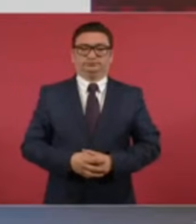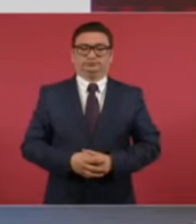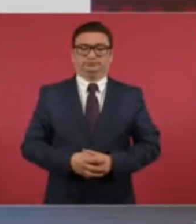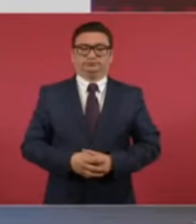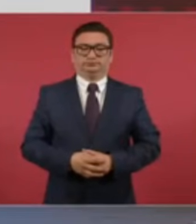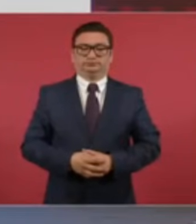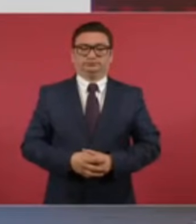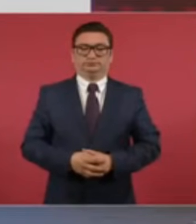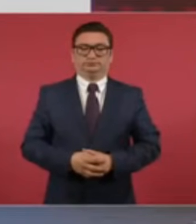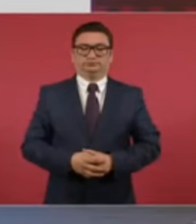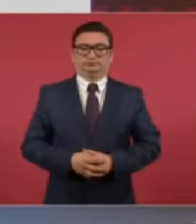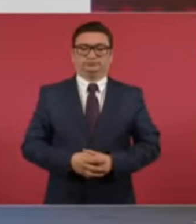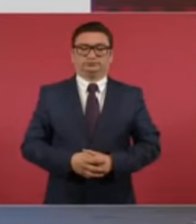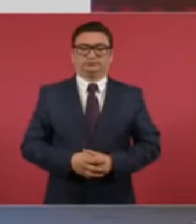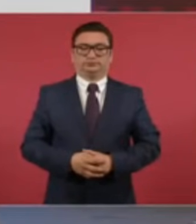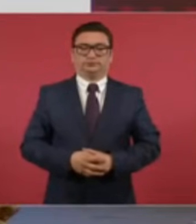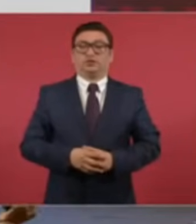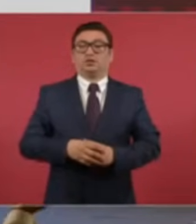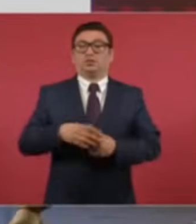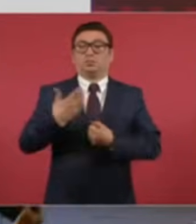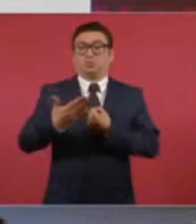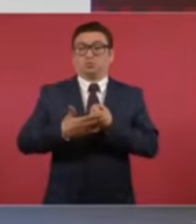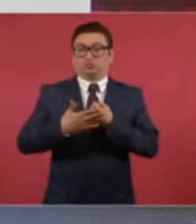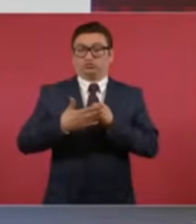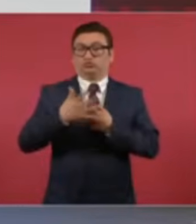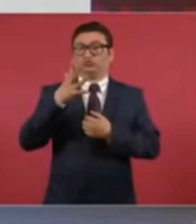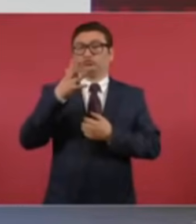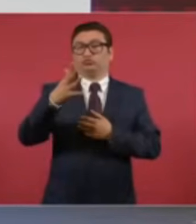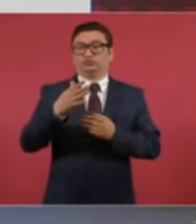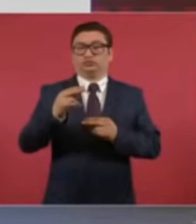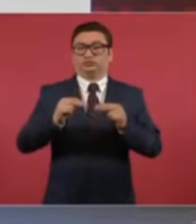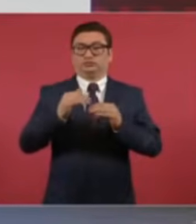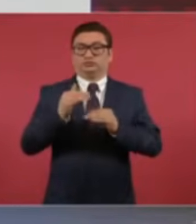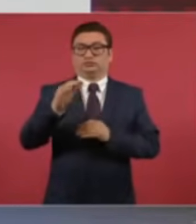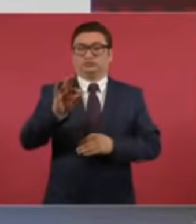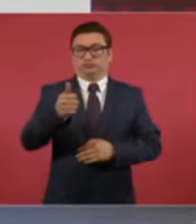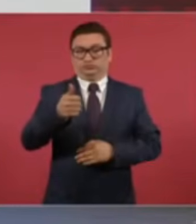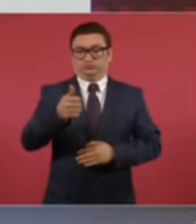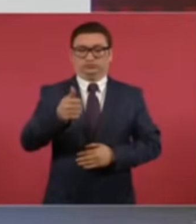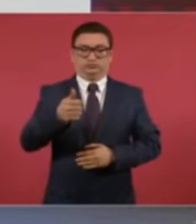Y la proyección que se tiene es que va a aumentar a 46. ¿Sí, no?